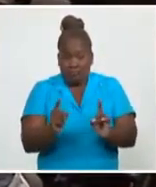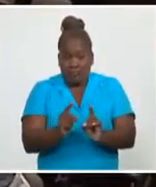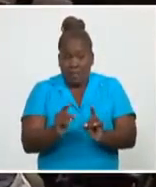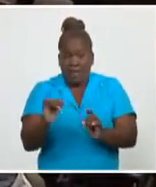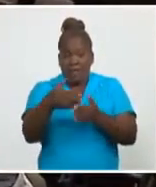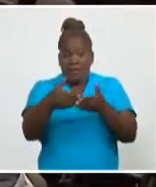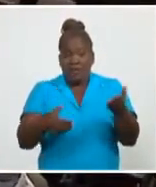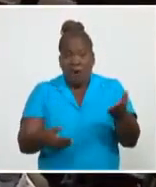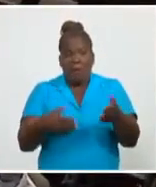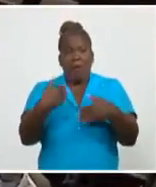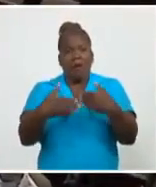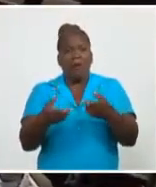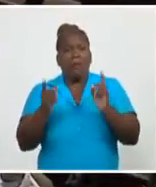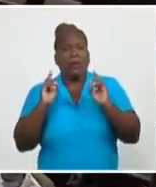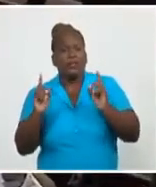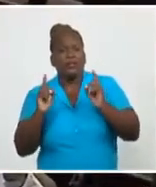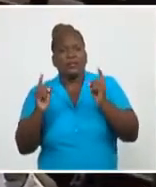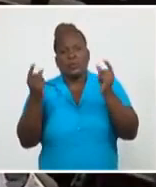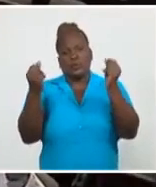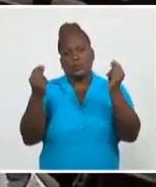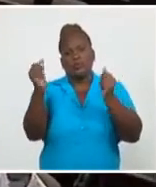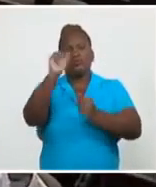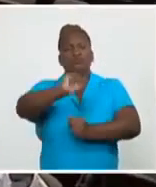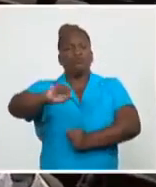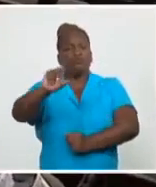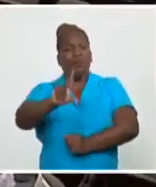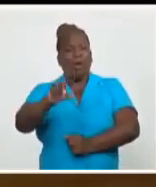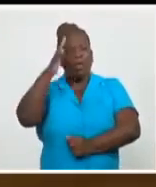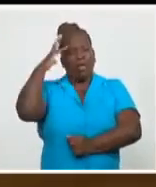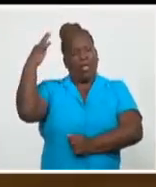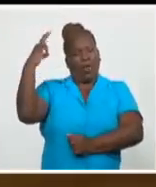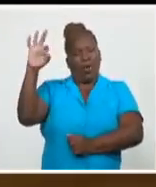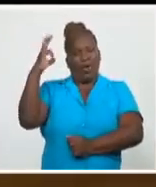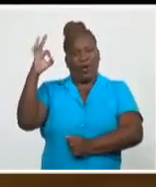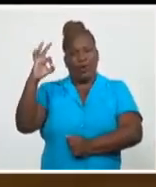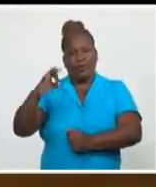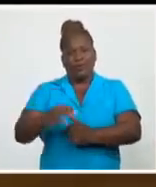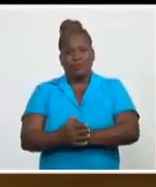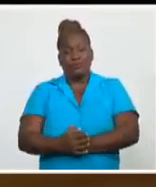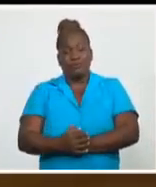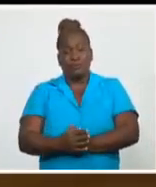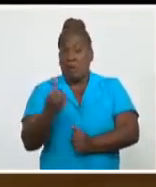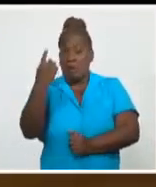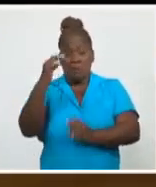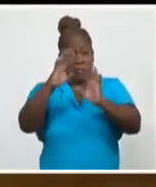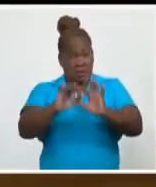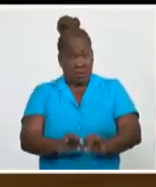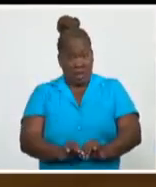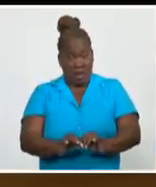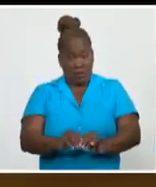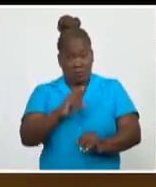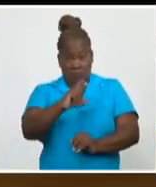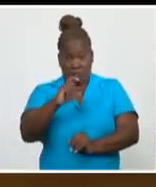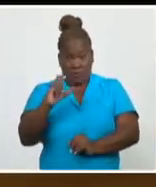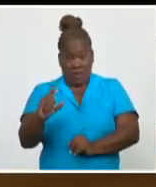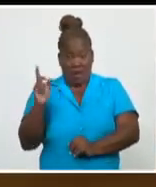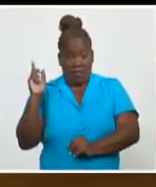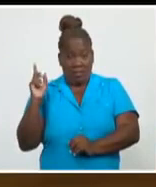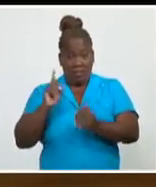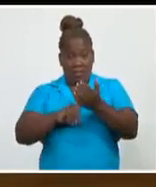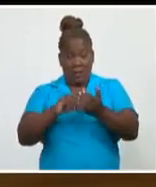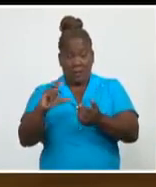aspectos políticos, económicos, sociales e ideológicos. El primer secretario del Comité Central del